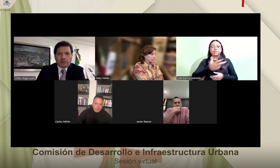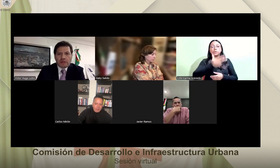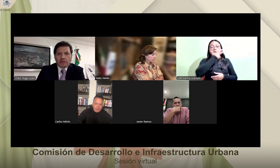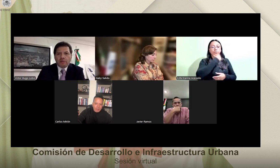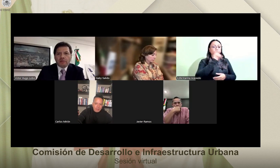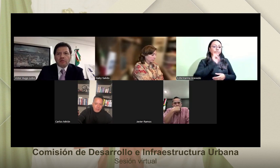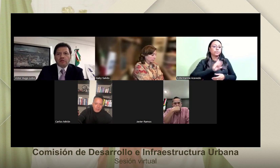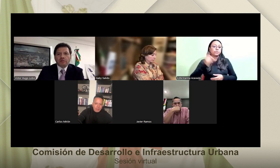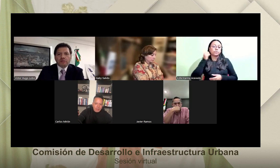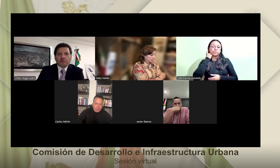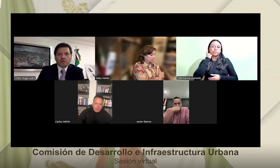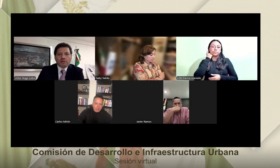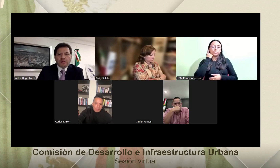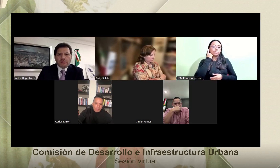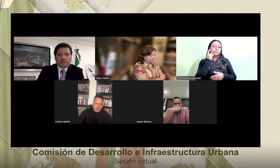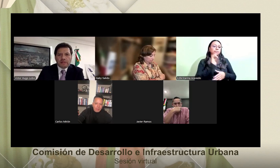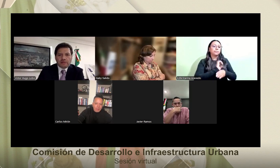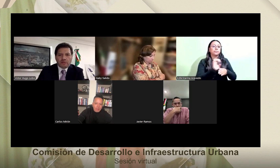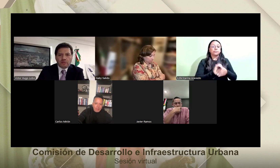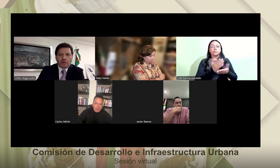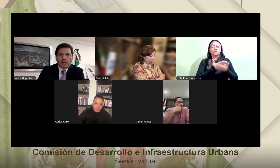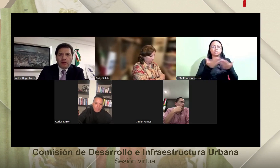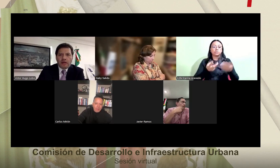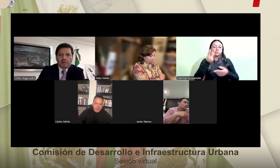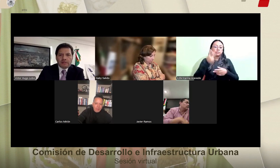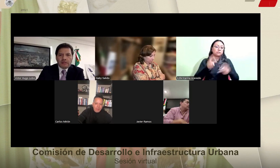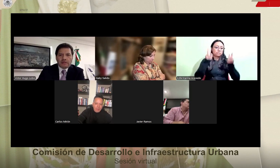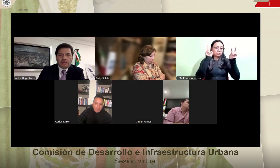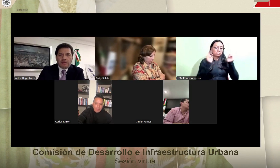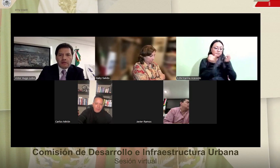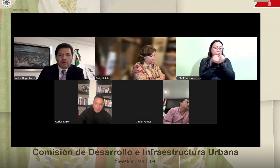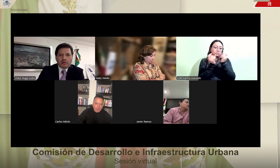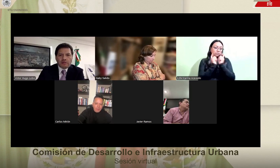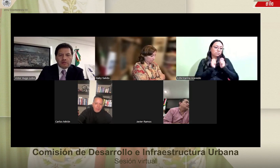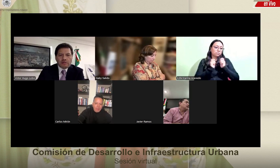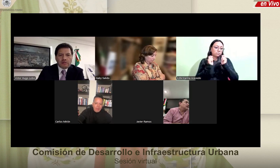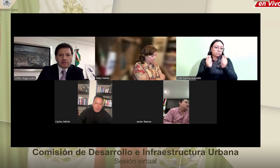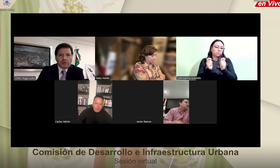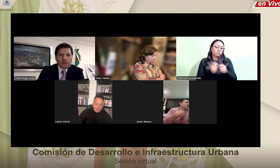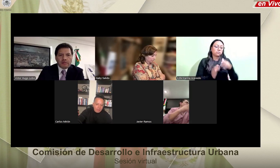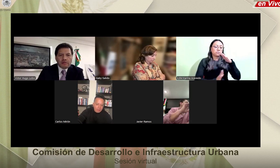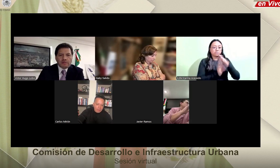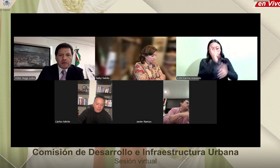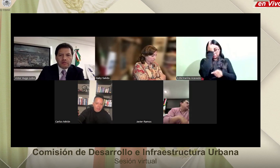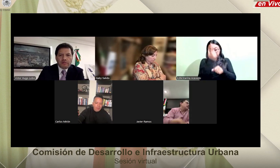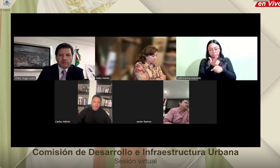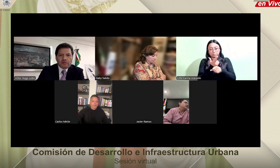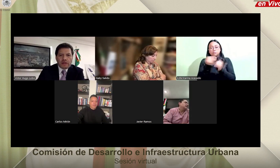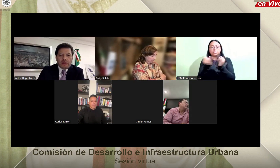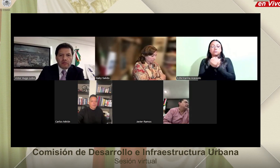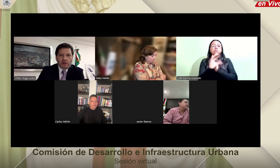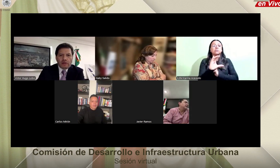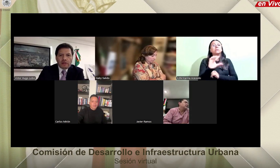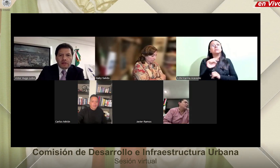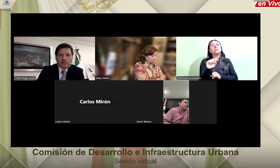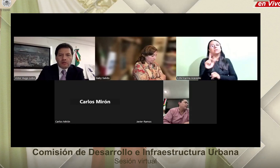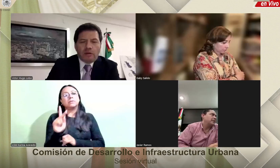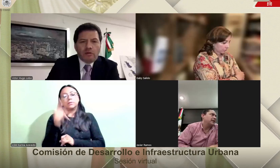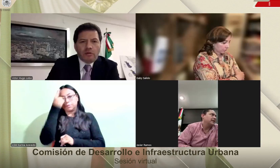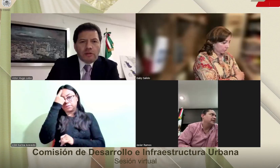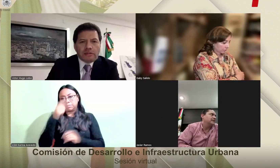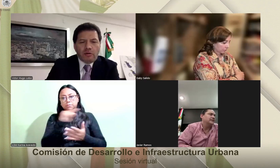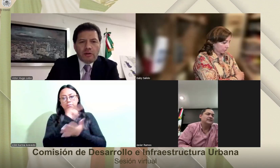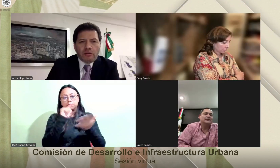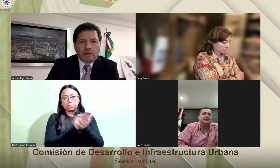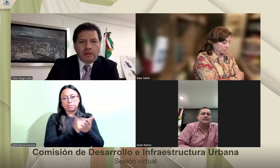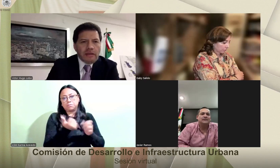diputado secretario. En virtud de lo expuesto, turnes el presente asunto a la mesa directiva y a la coordinación de servicios parlamentarios para los efectos a que haya lugar. Continuando